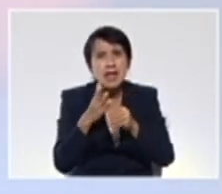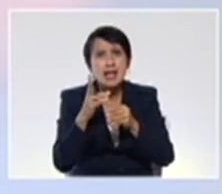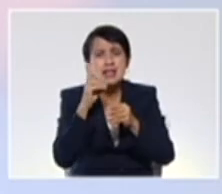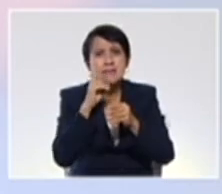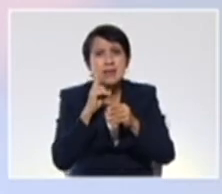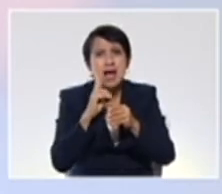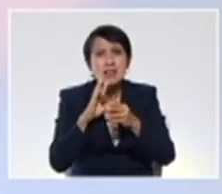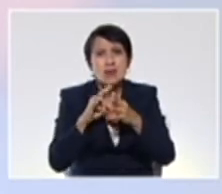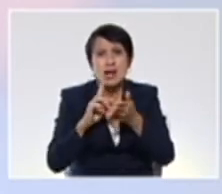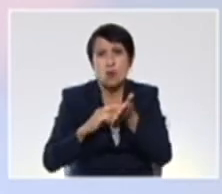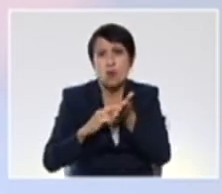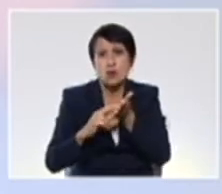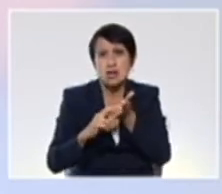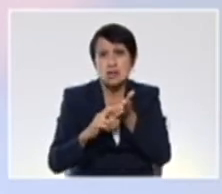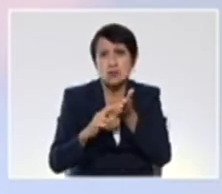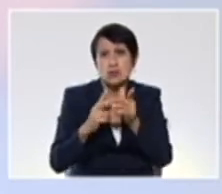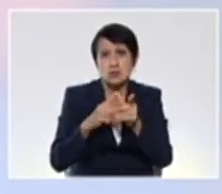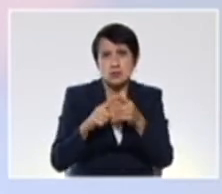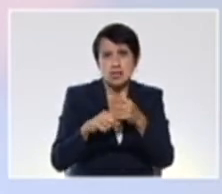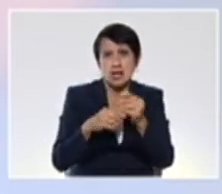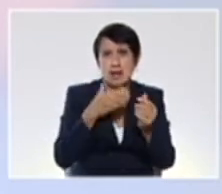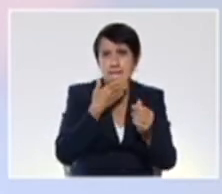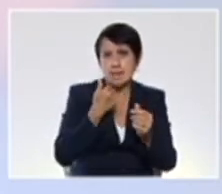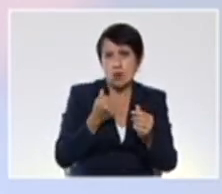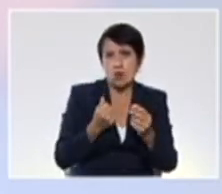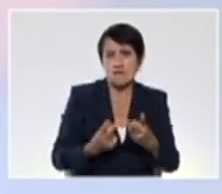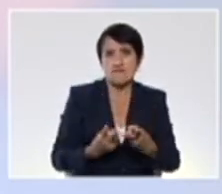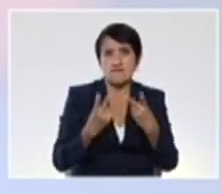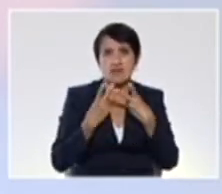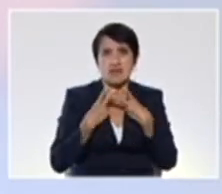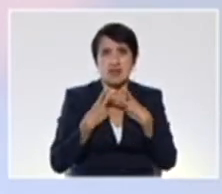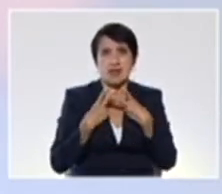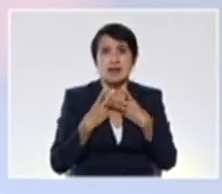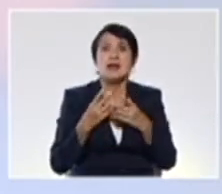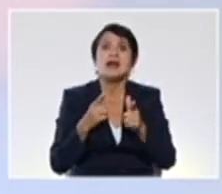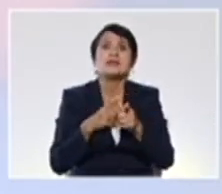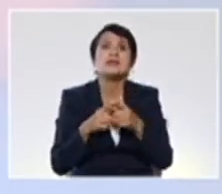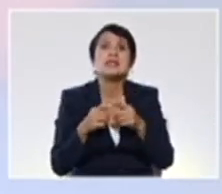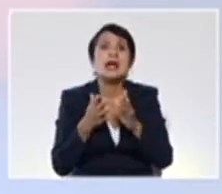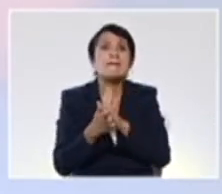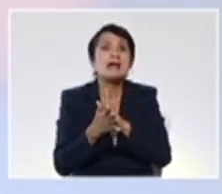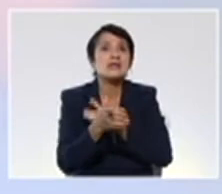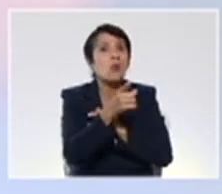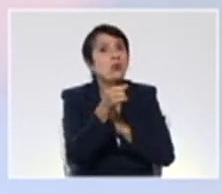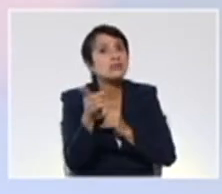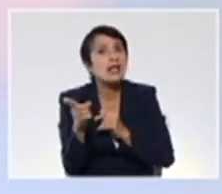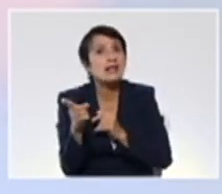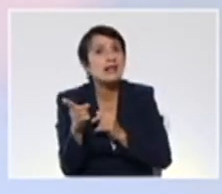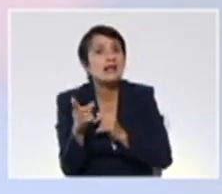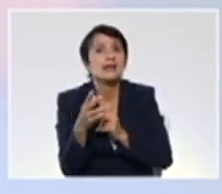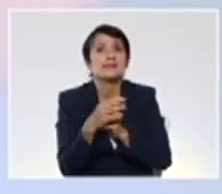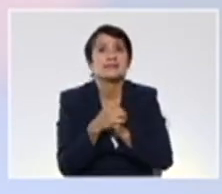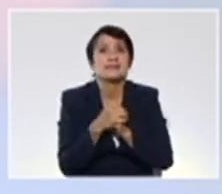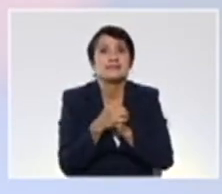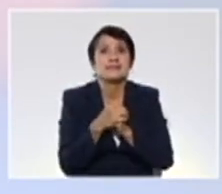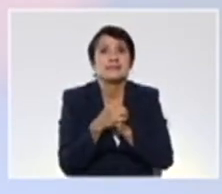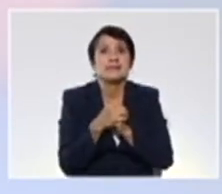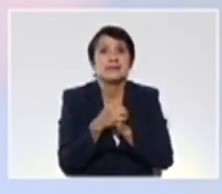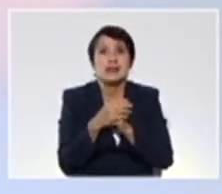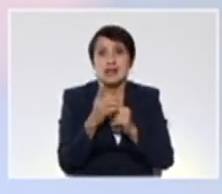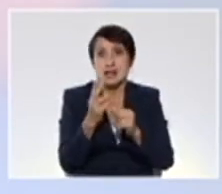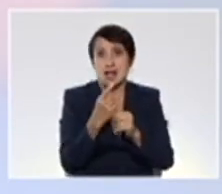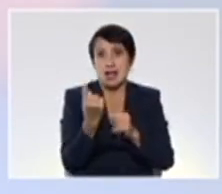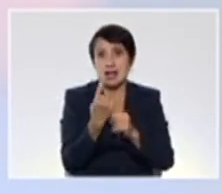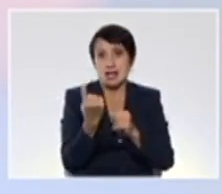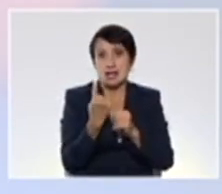voy entonces a darle una mejor y una mayor vida útil. ¿Qué sucede mucho con ustedes, muchachos? Y no lo voy a hacer con mi licuadora